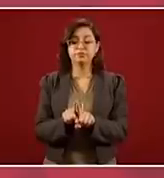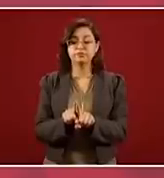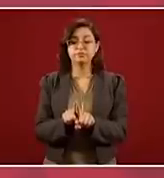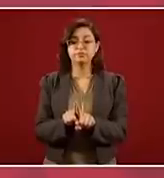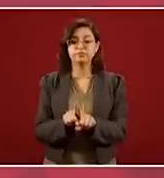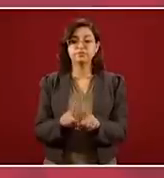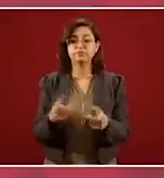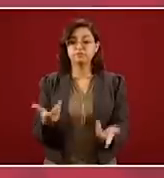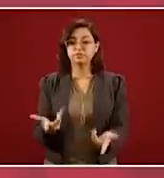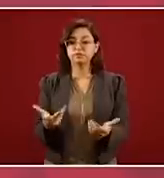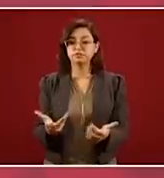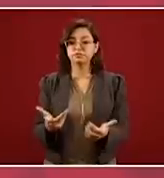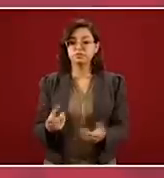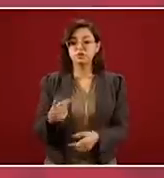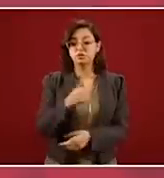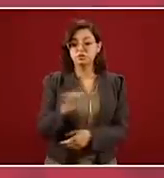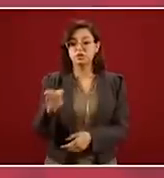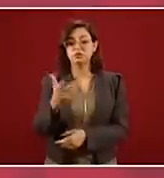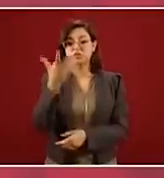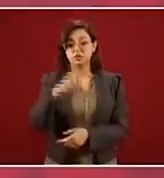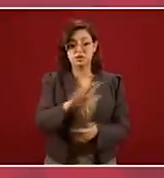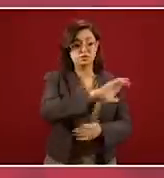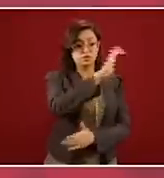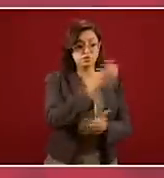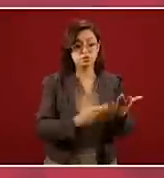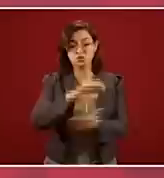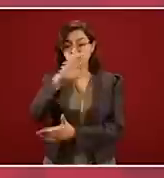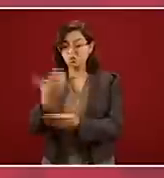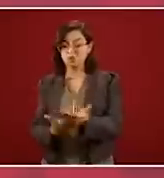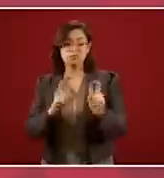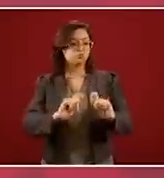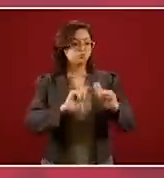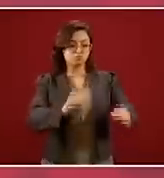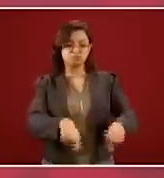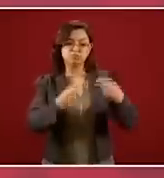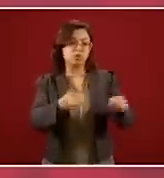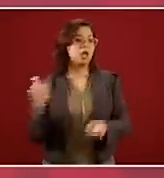que no se modifiquen los 110 contratos heredados